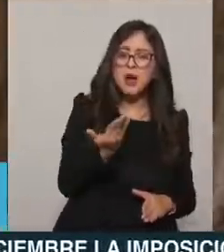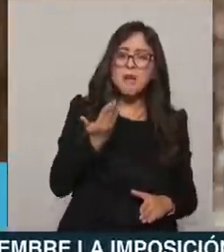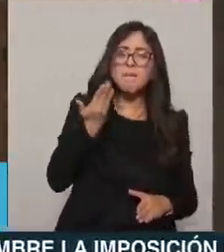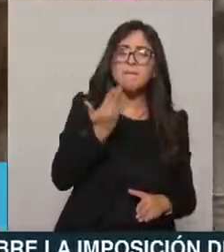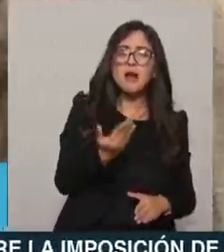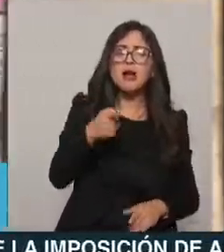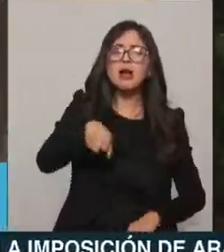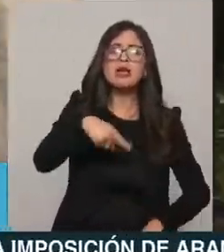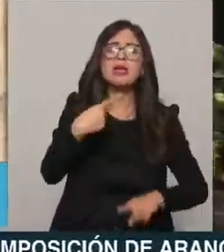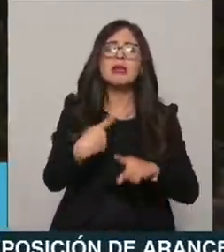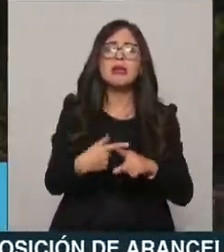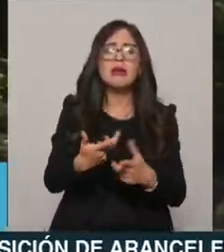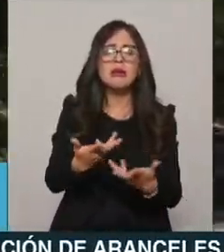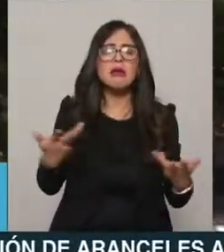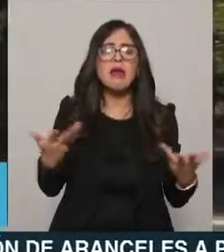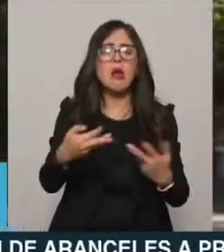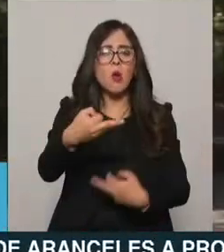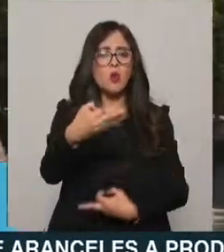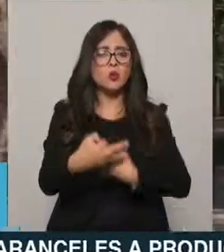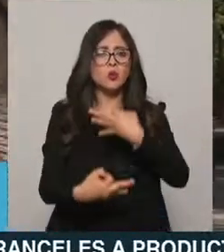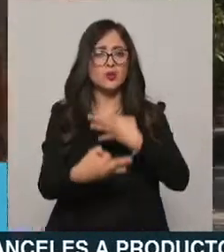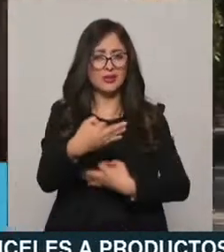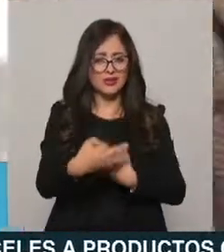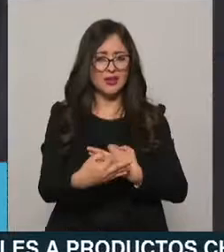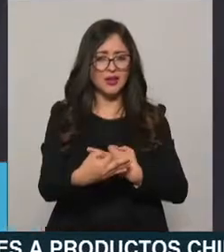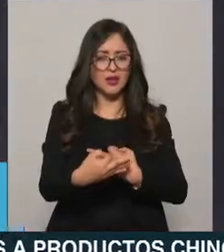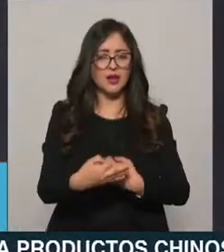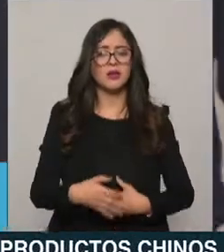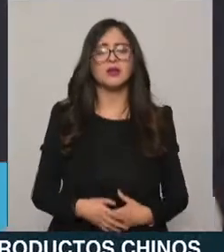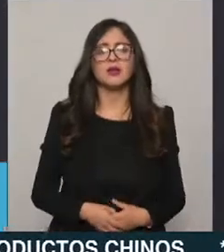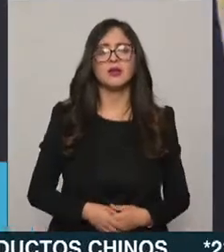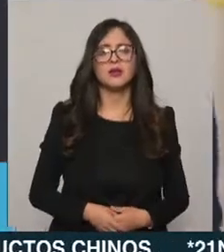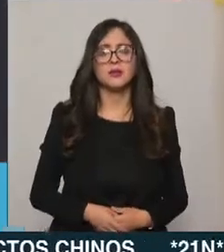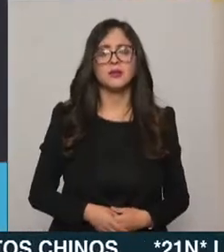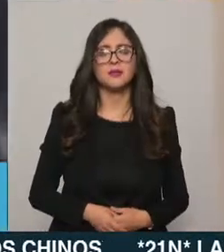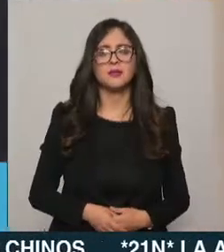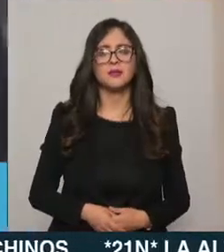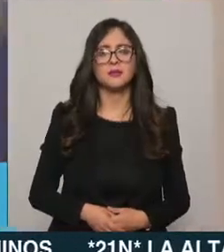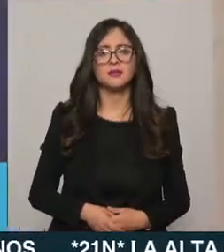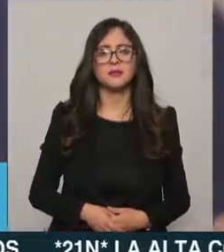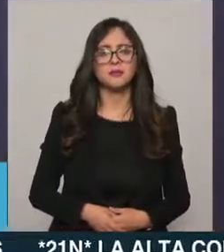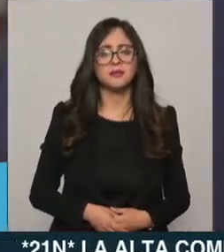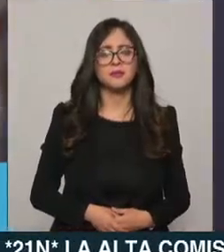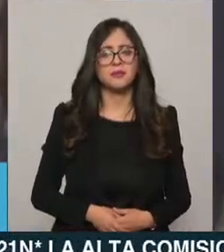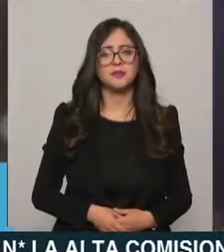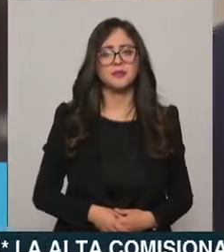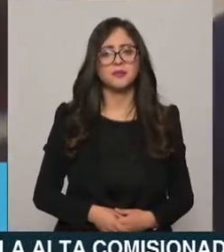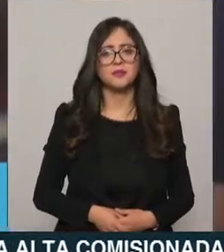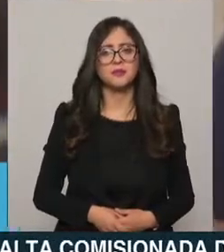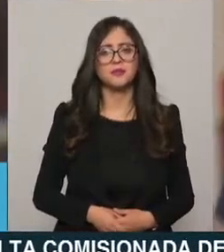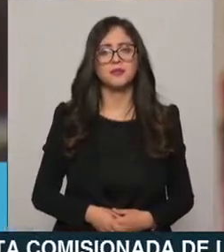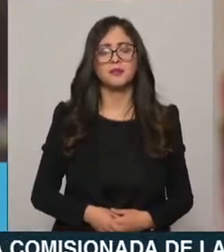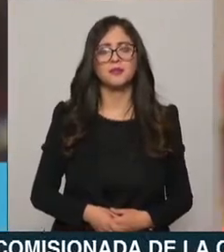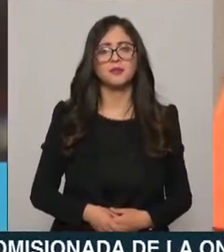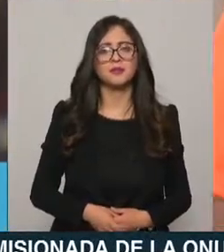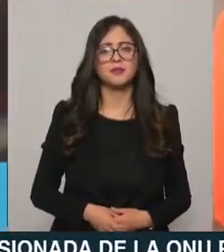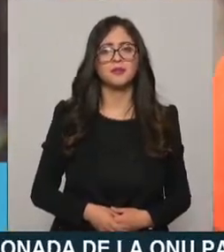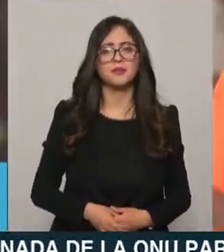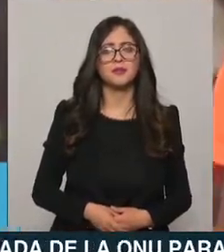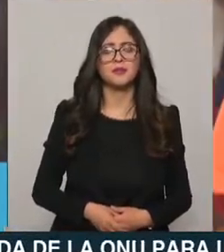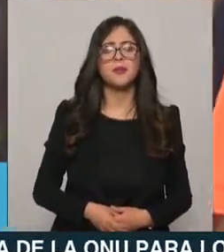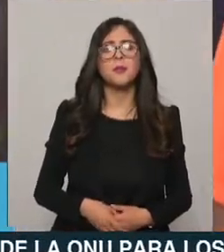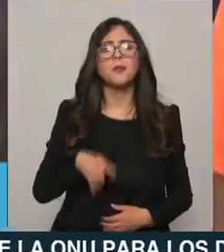justicia, sino quien administra justicia, pueda estar de alguna manera sometido a algún nivel